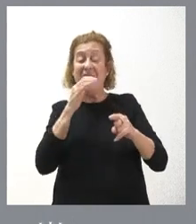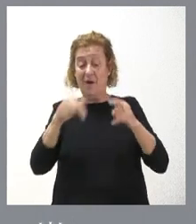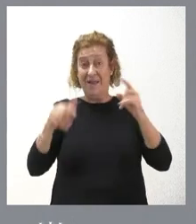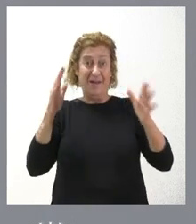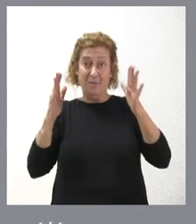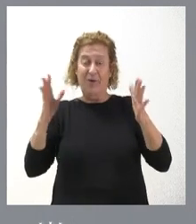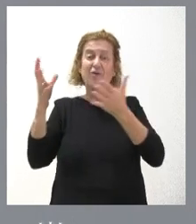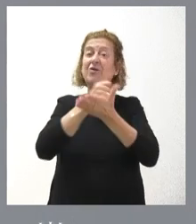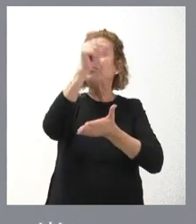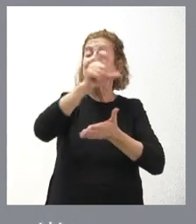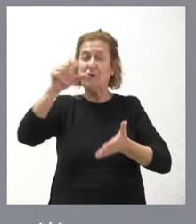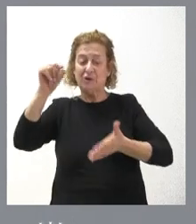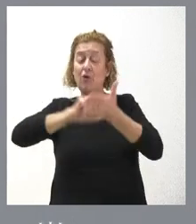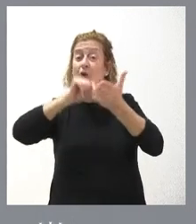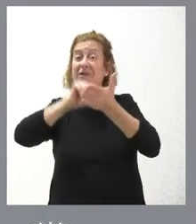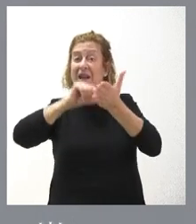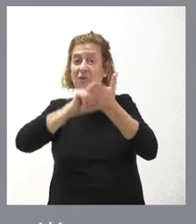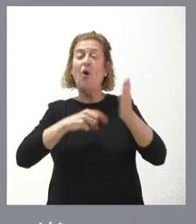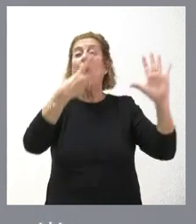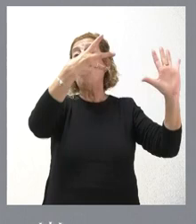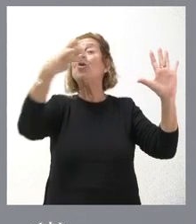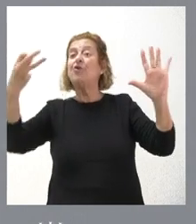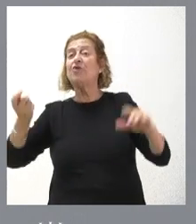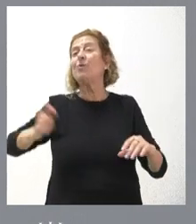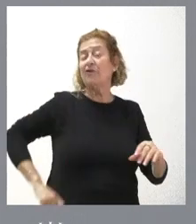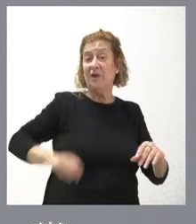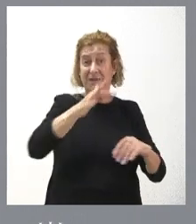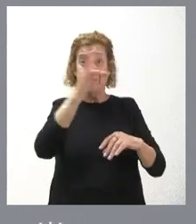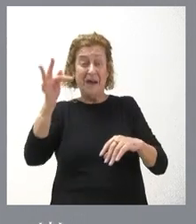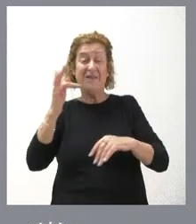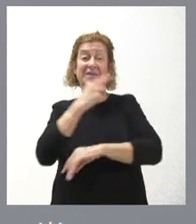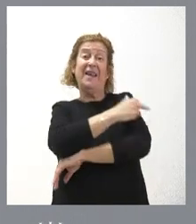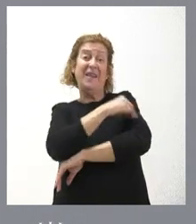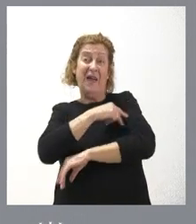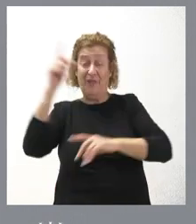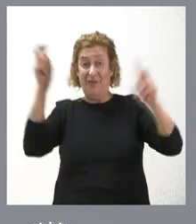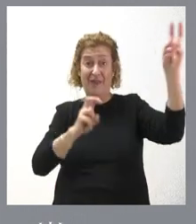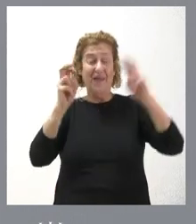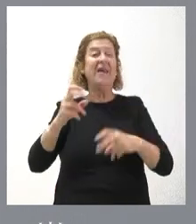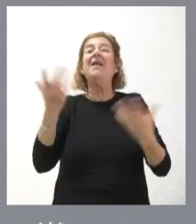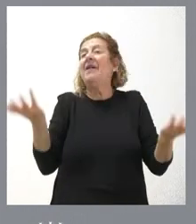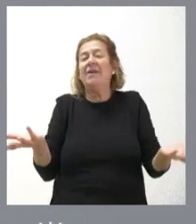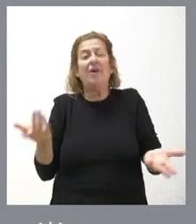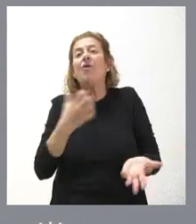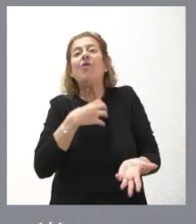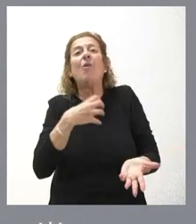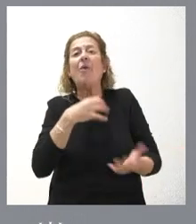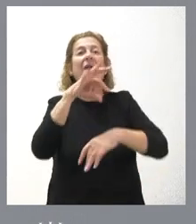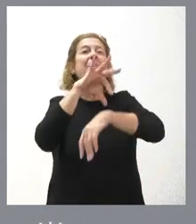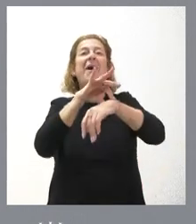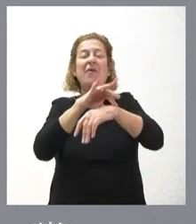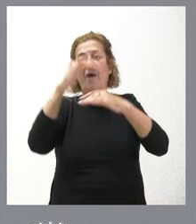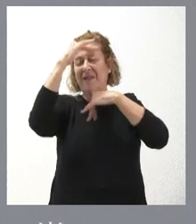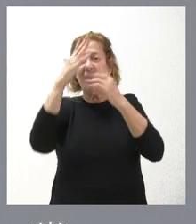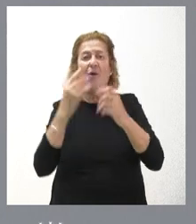les he dicho se contrataron 800 profesionales más en el sistema sanitario desgraciadamente no pueden ser médicos de atención